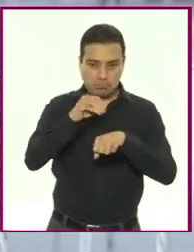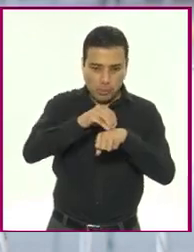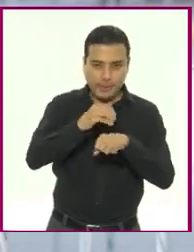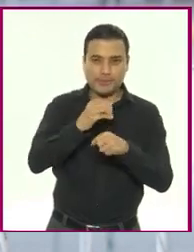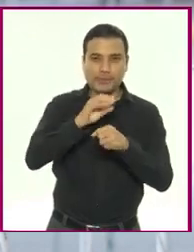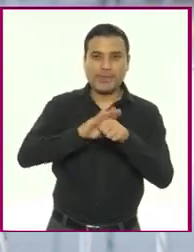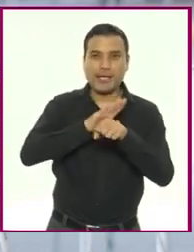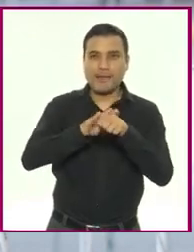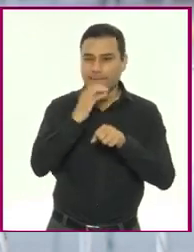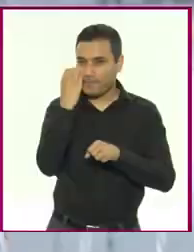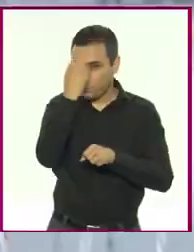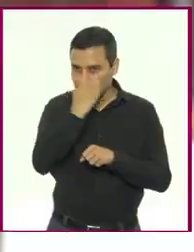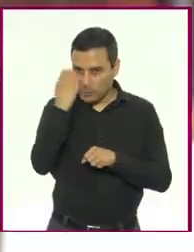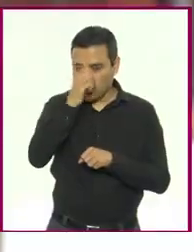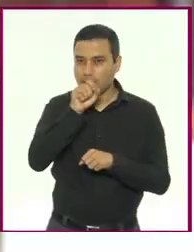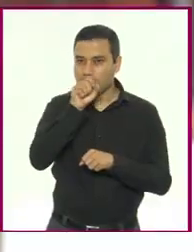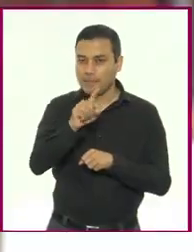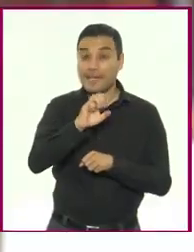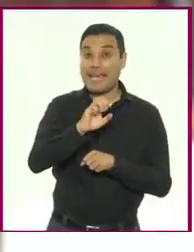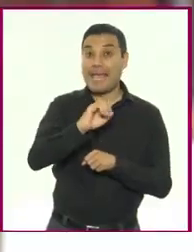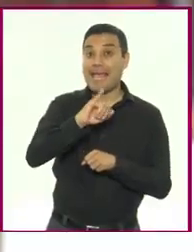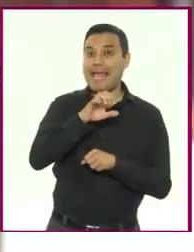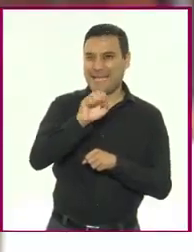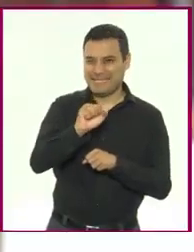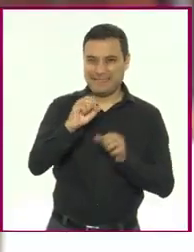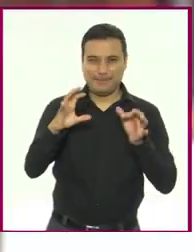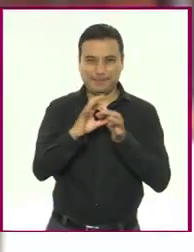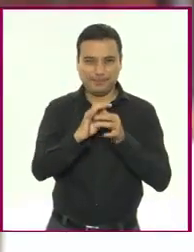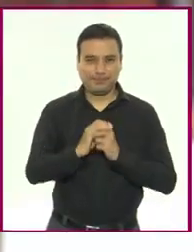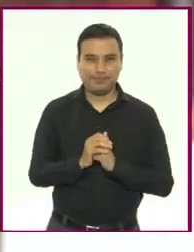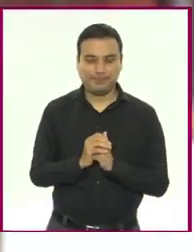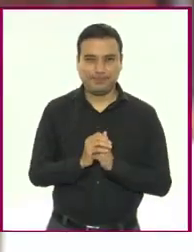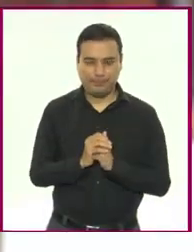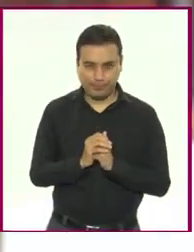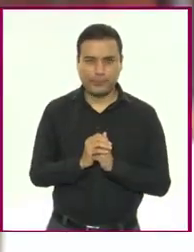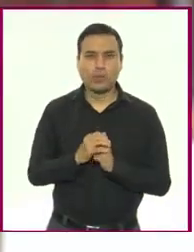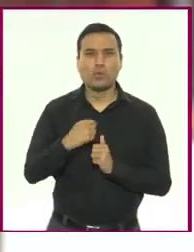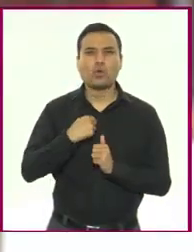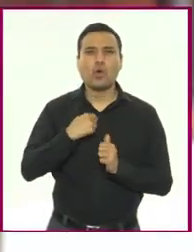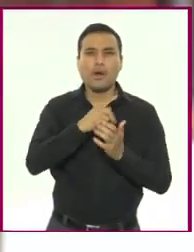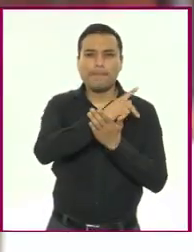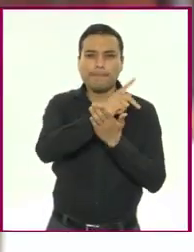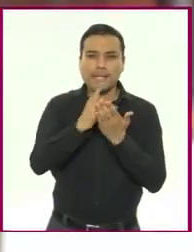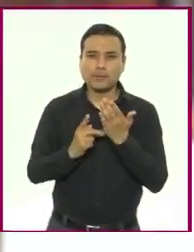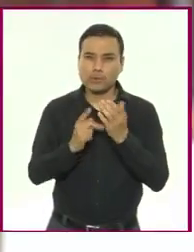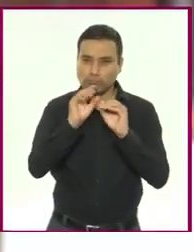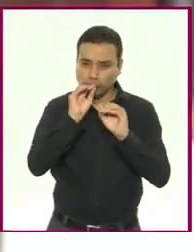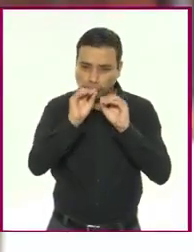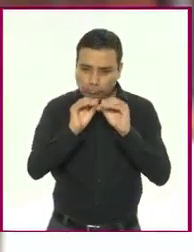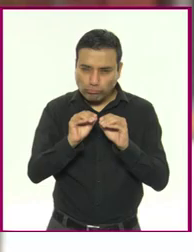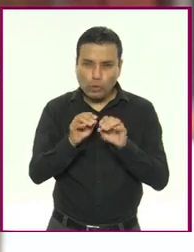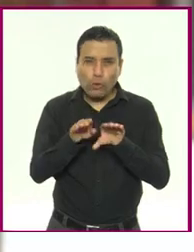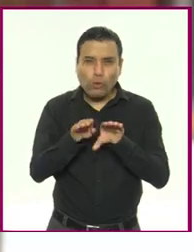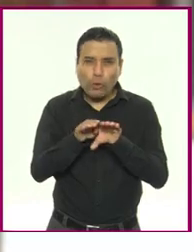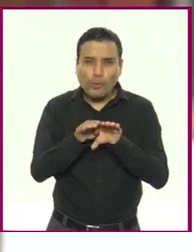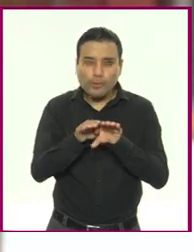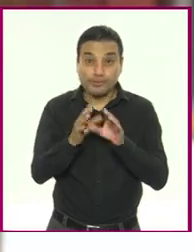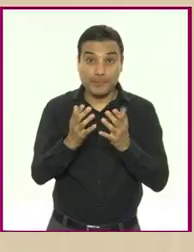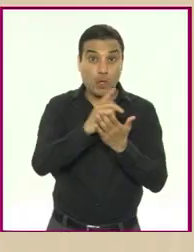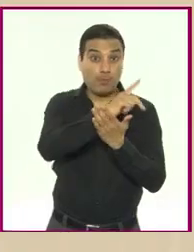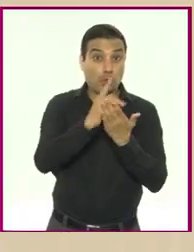ejes articuladores para la construcción de mi planeación didáctica retomé una problemática de del programa